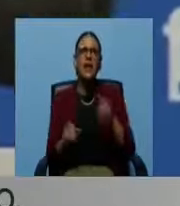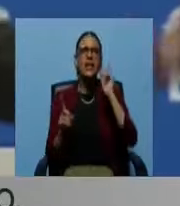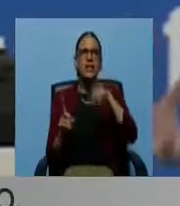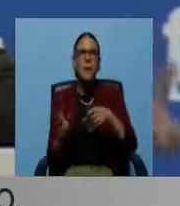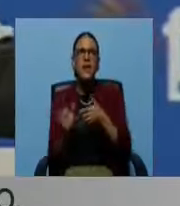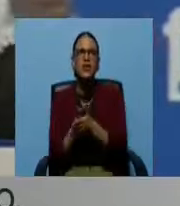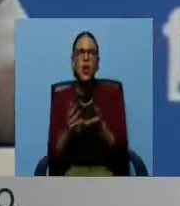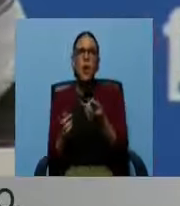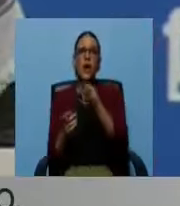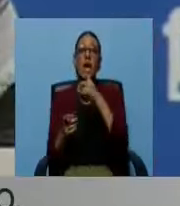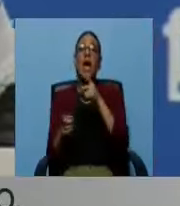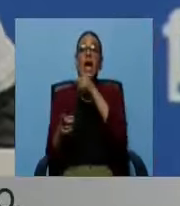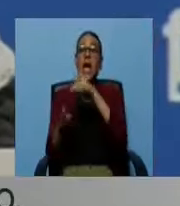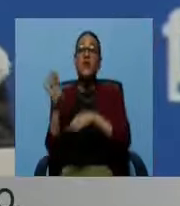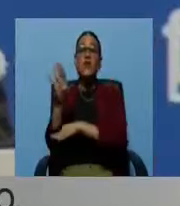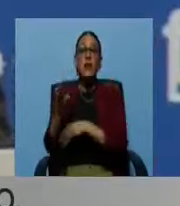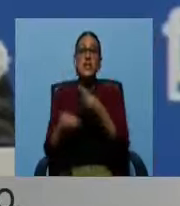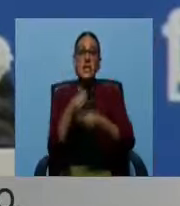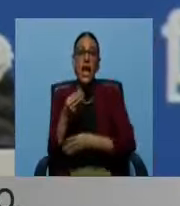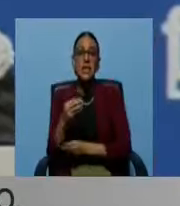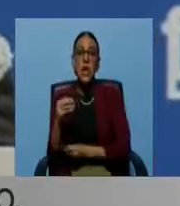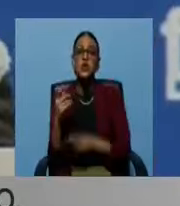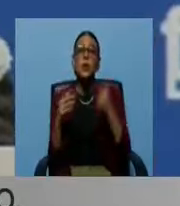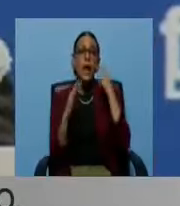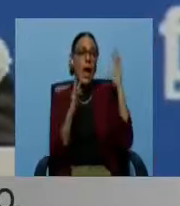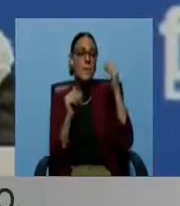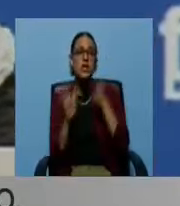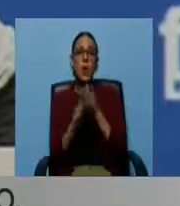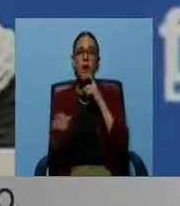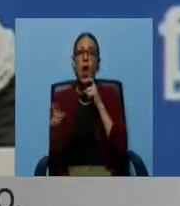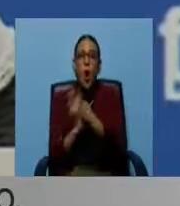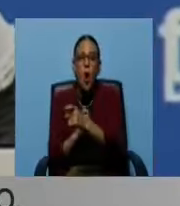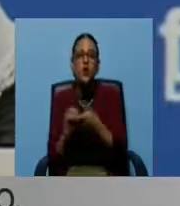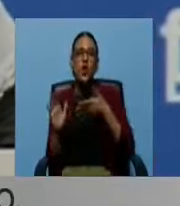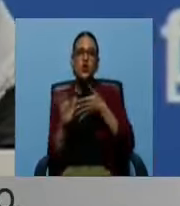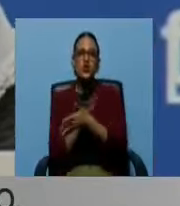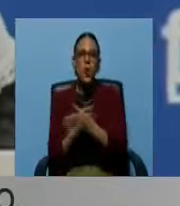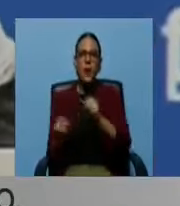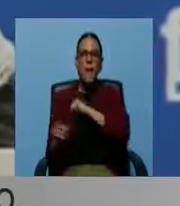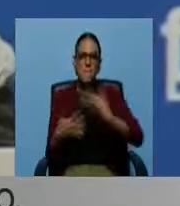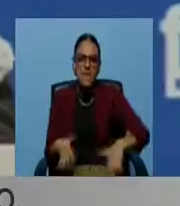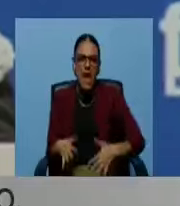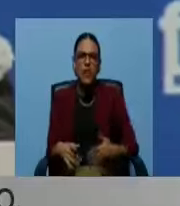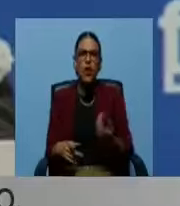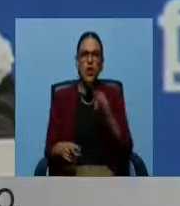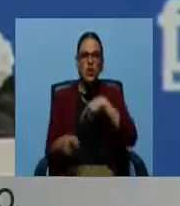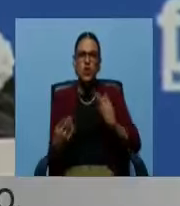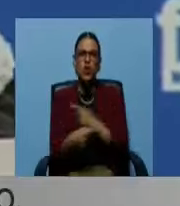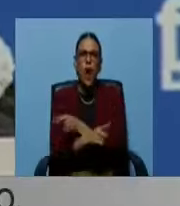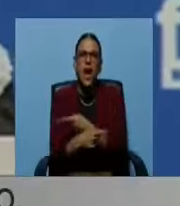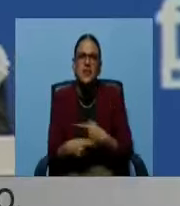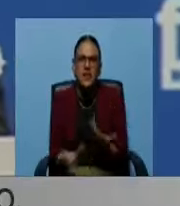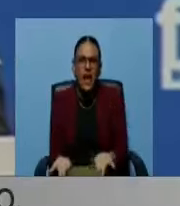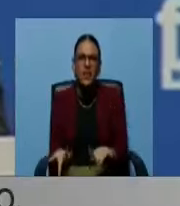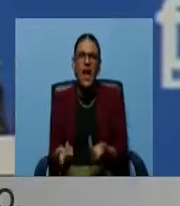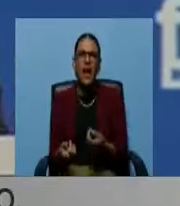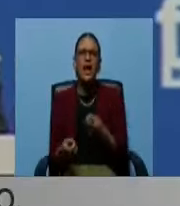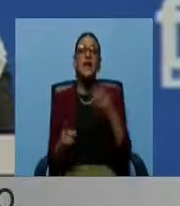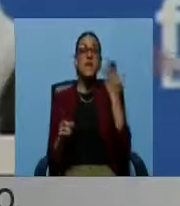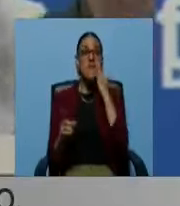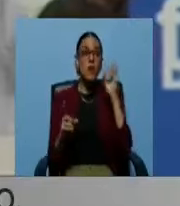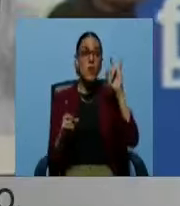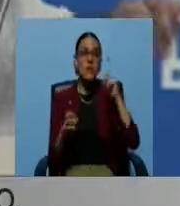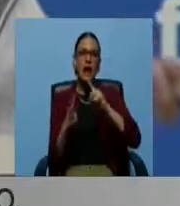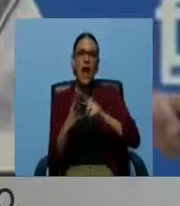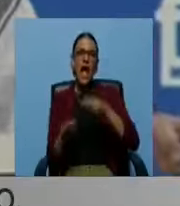los fascistas son la esperanza frente a ese odio, a ese miedo y a esa ansiedad. Unas redes sociales que